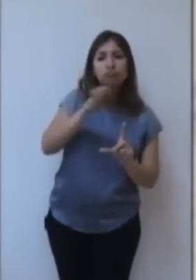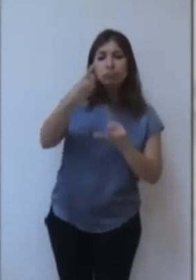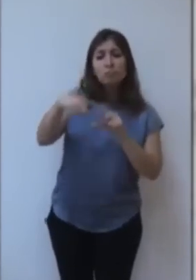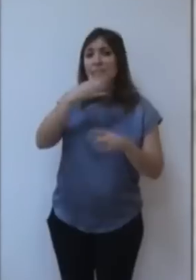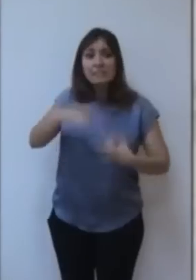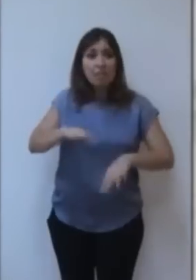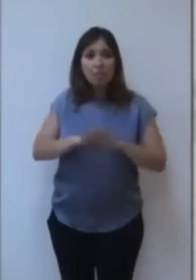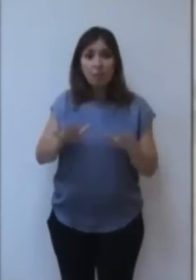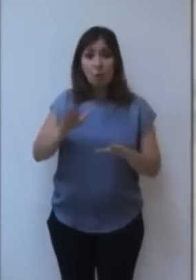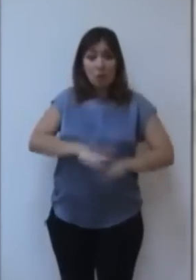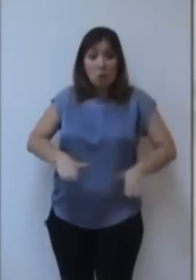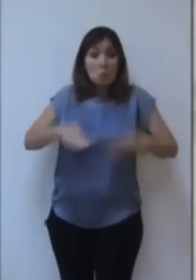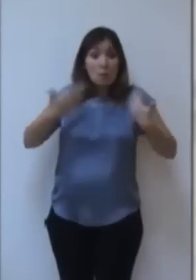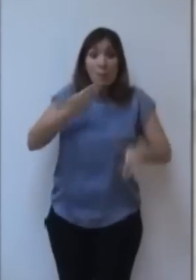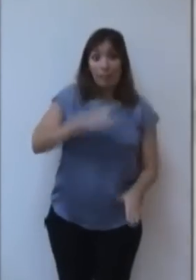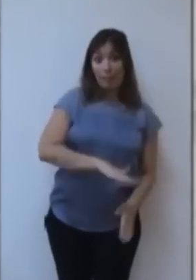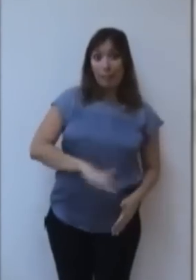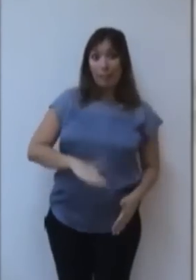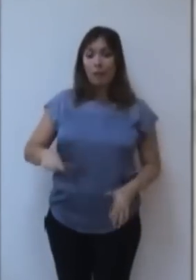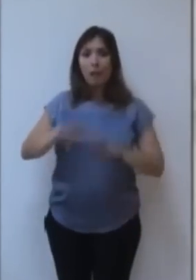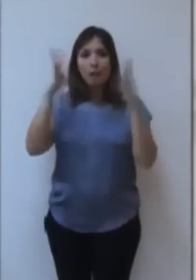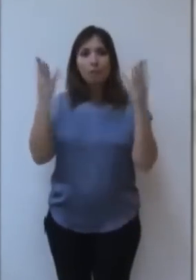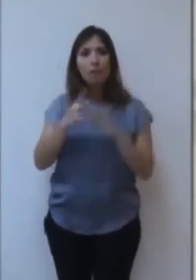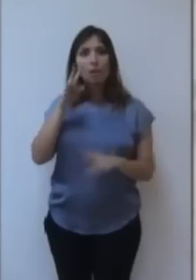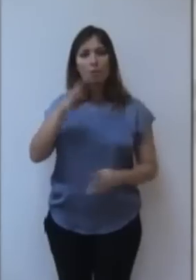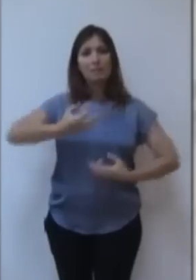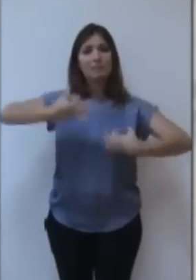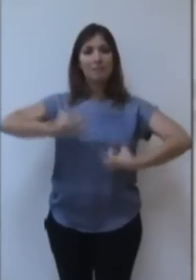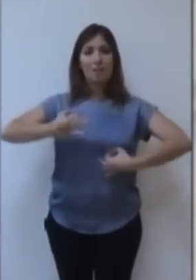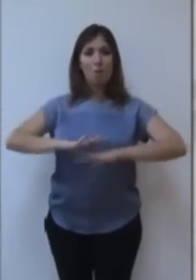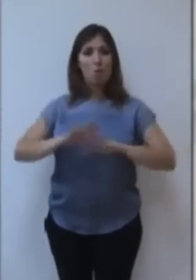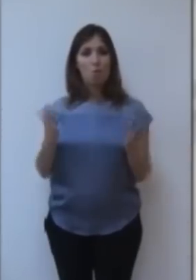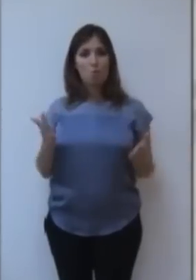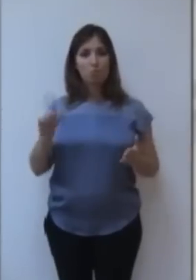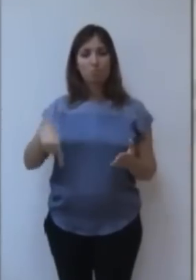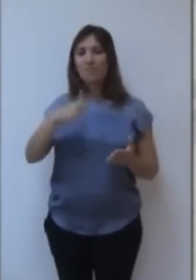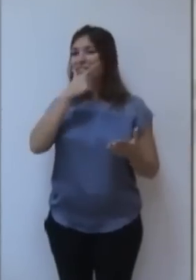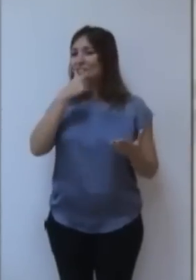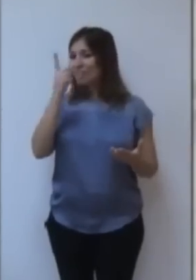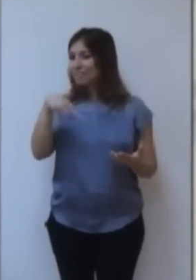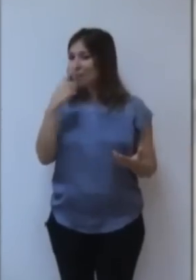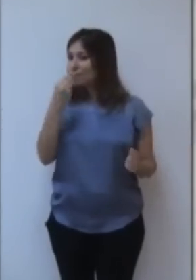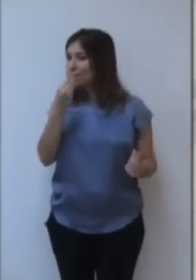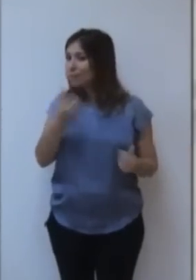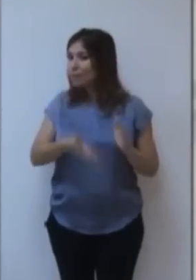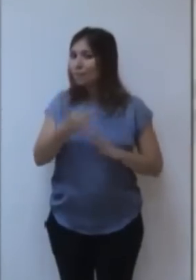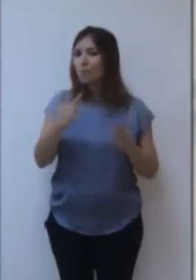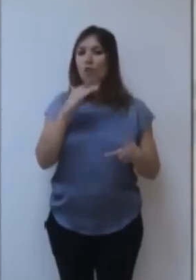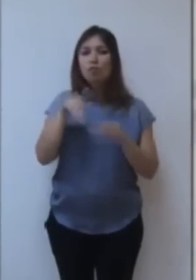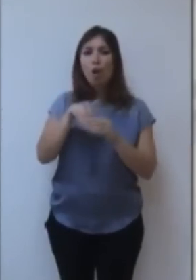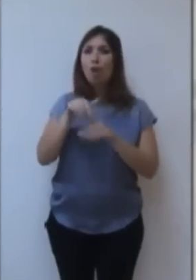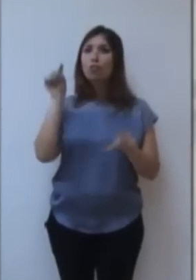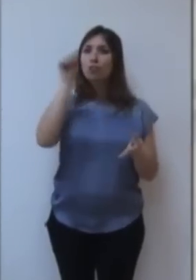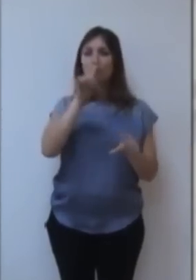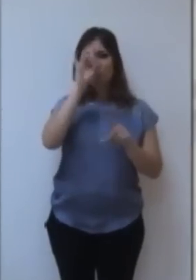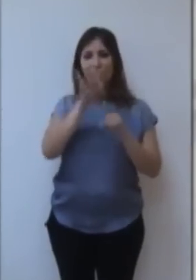que para cualquier niño pequeño Internet sea un espacio más seguro, en el que más predecible, en el que van a tener los contenidos muy bien localizados y